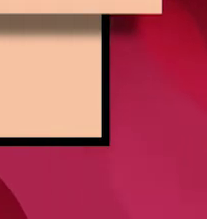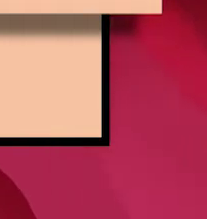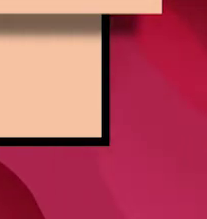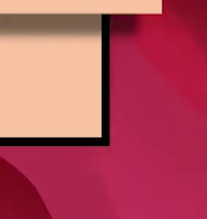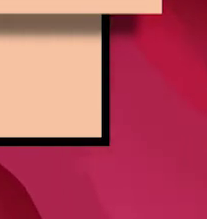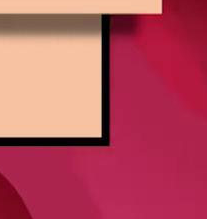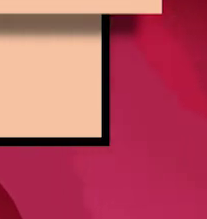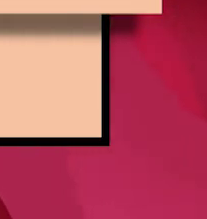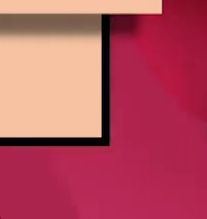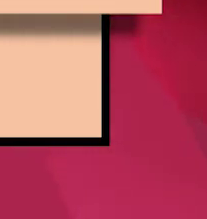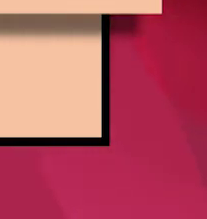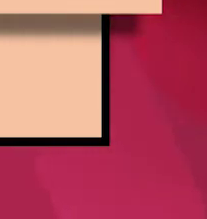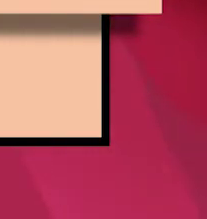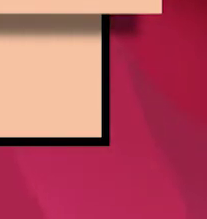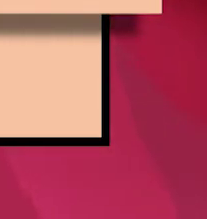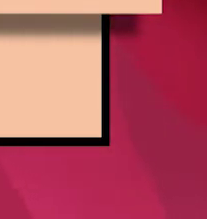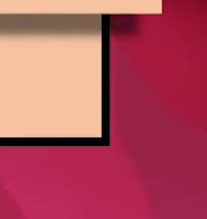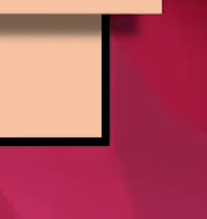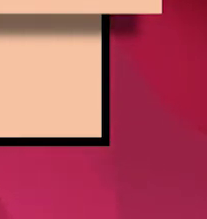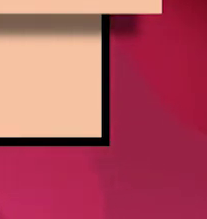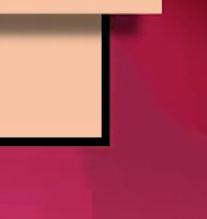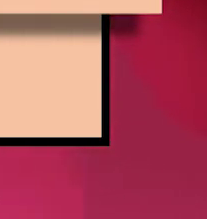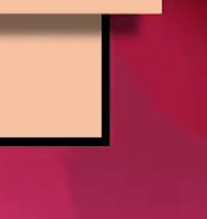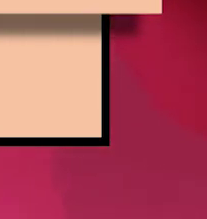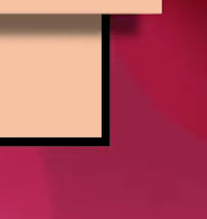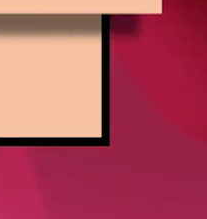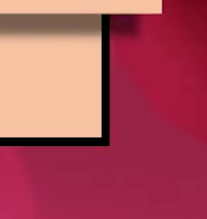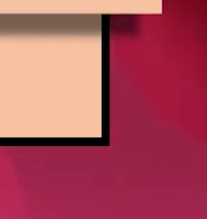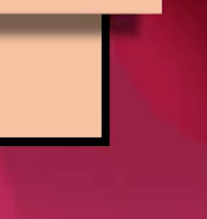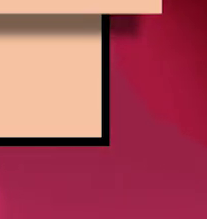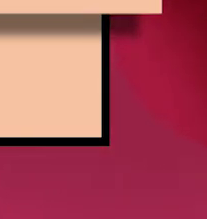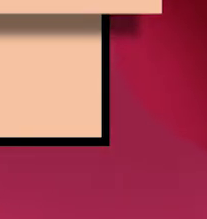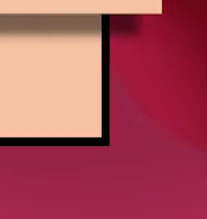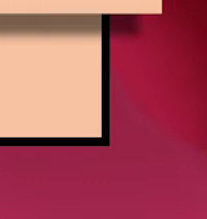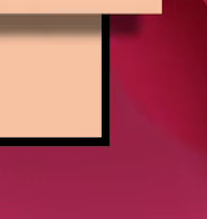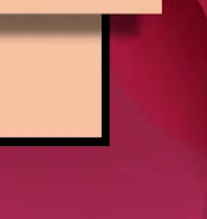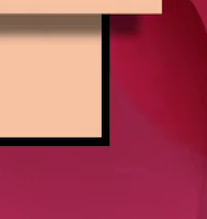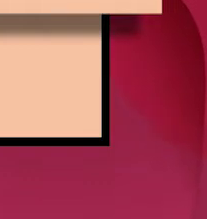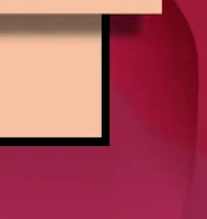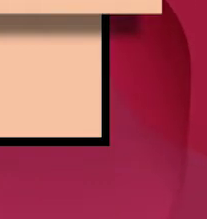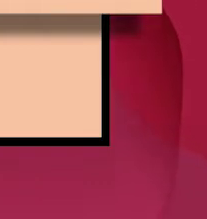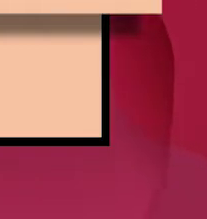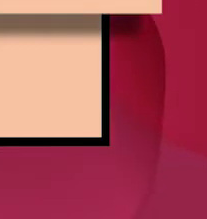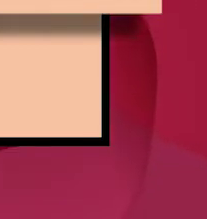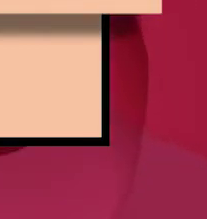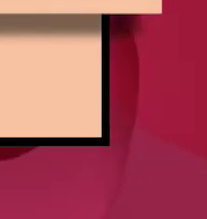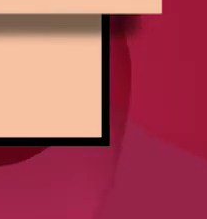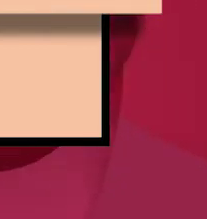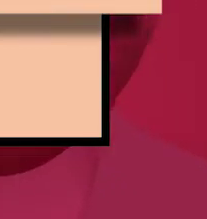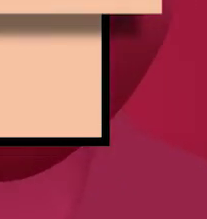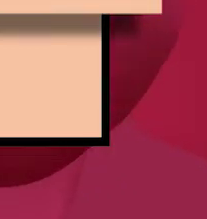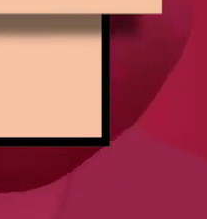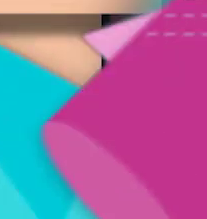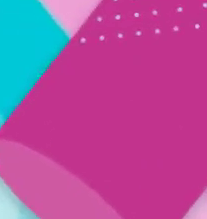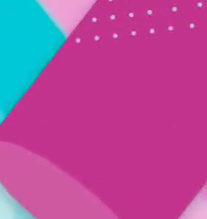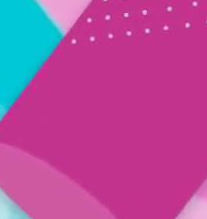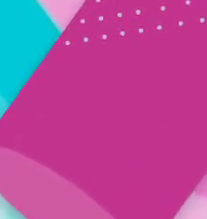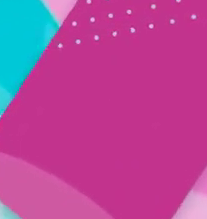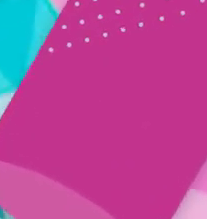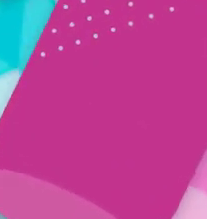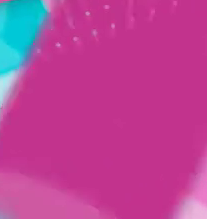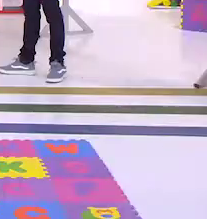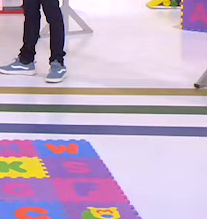medi. Gemaziti wedi. Netuhu kohia nyehe rafani.